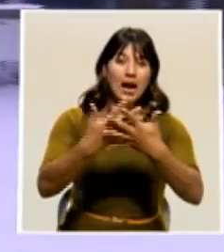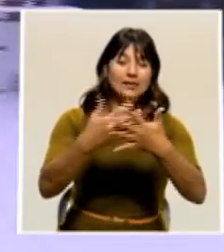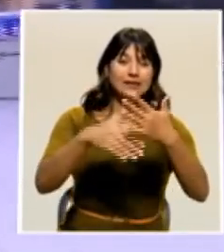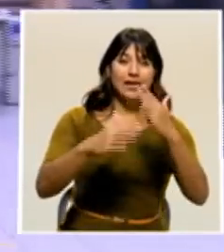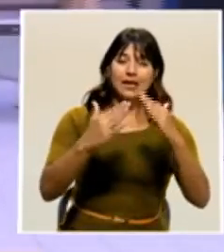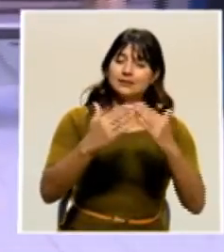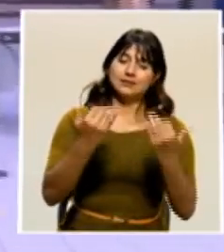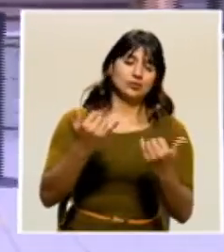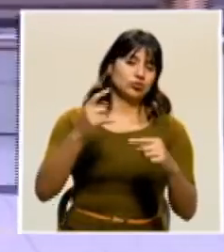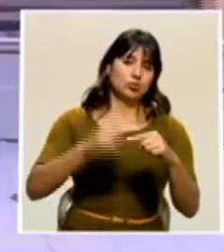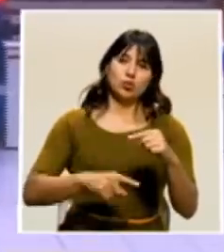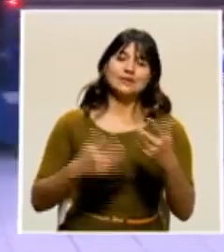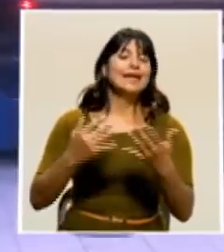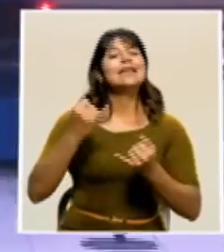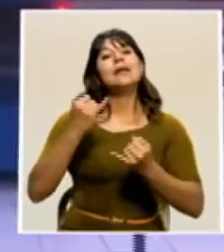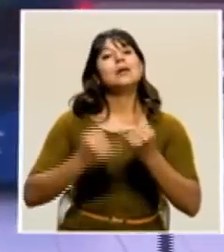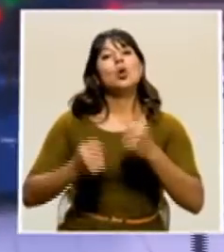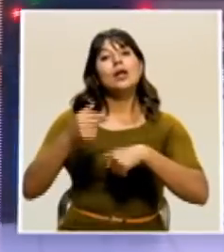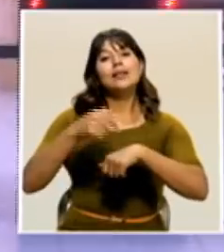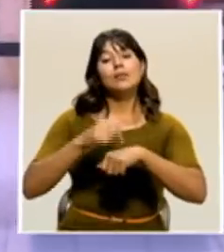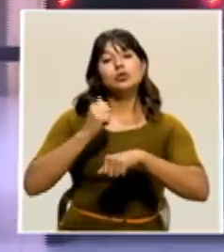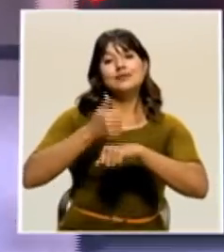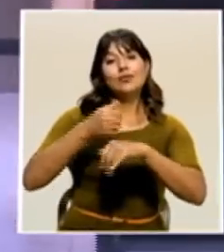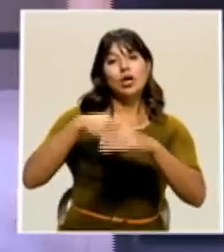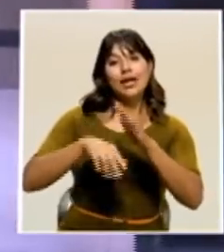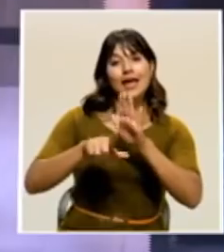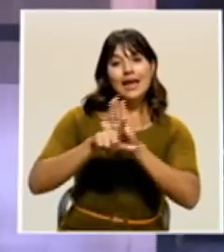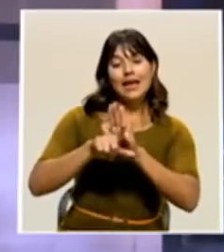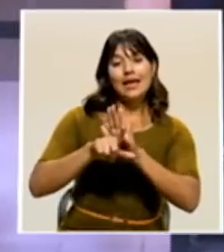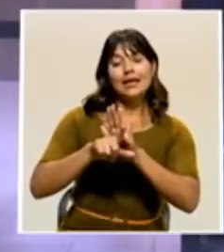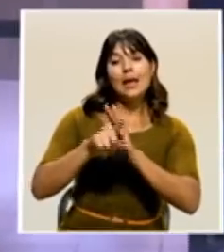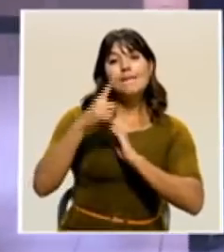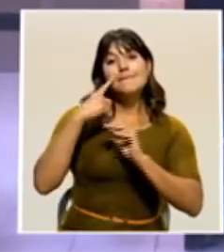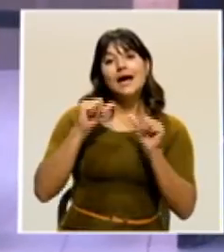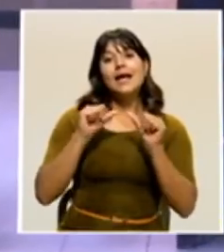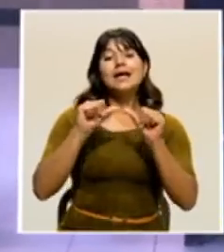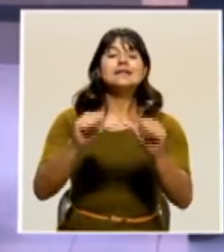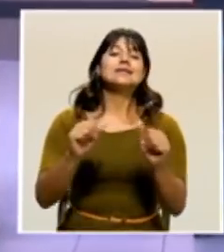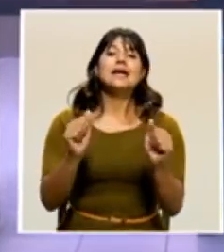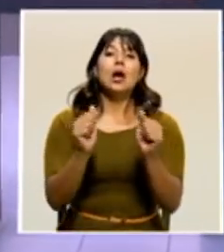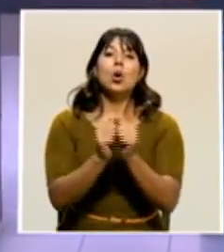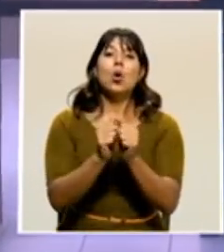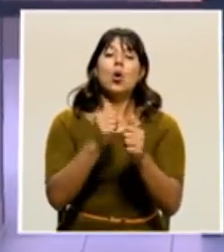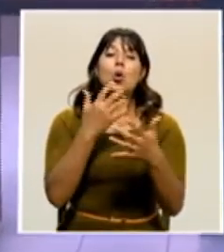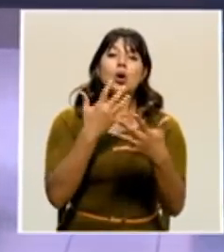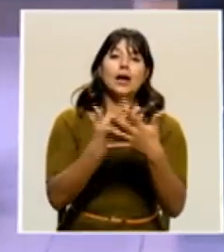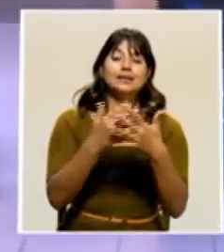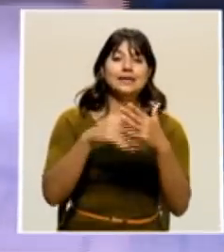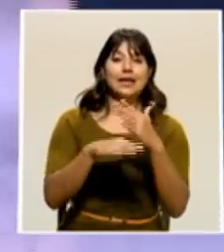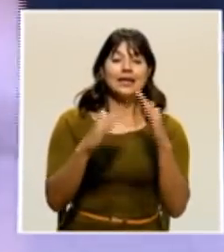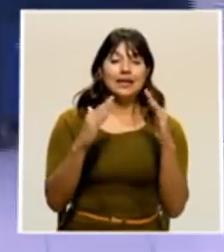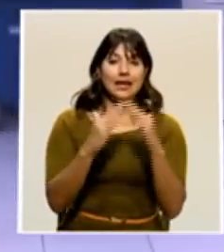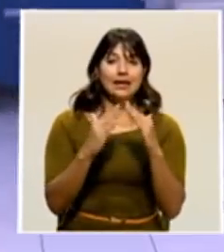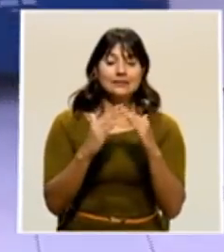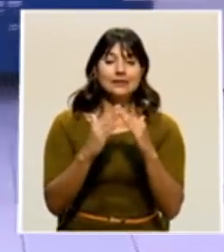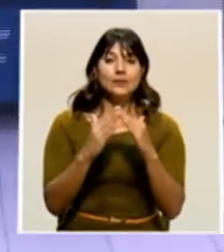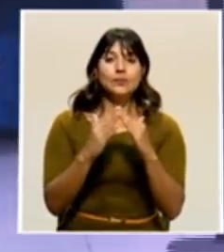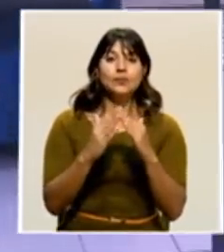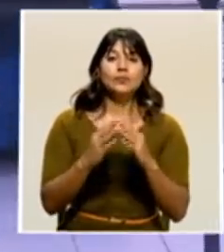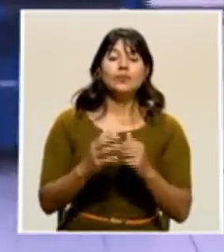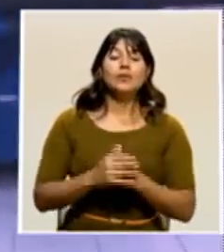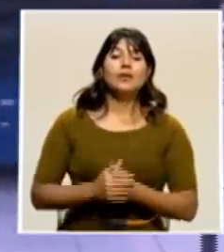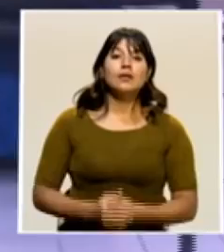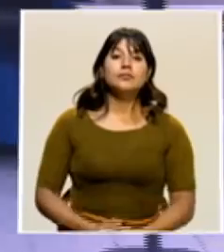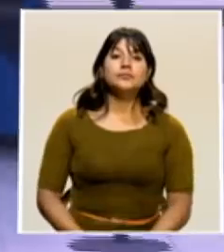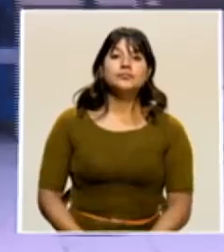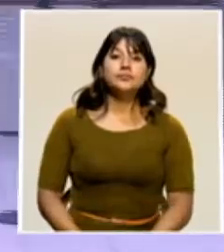acabó el tiempo procesal para que se mantenga la medida de prisión preventiva o de privación de libertad, en este caso el arresto domiciliario, que era lo